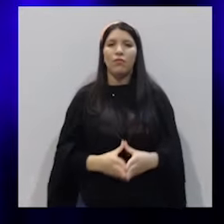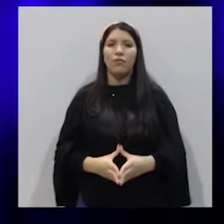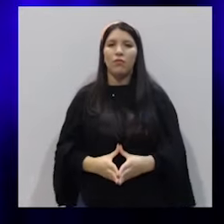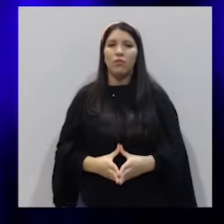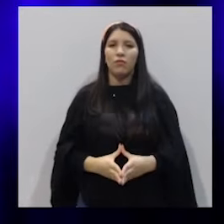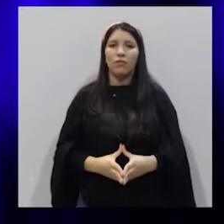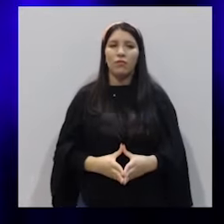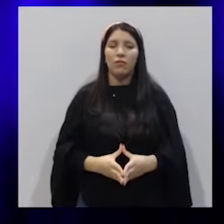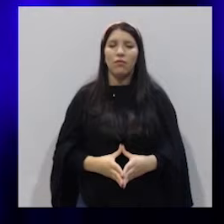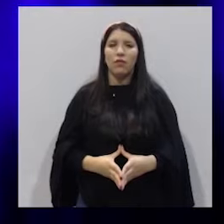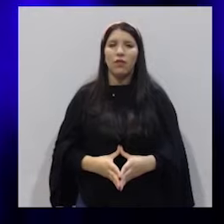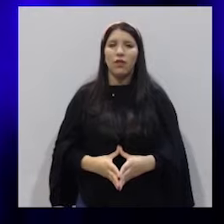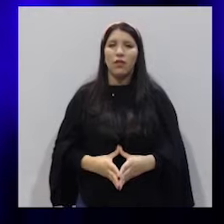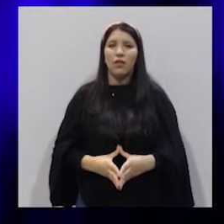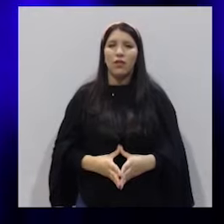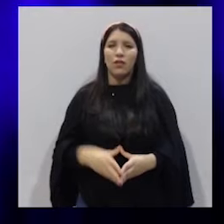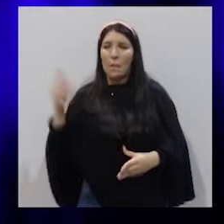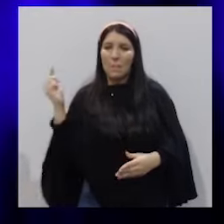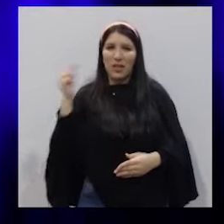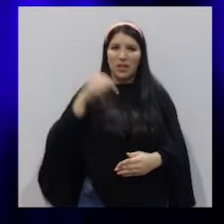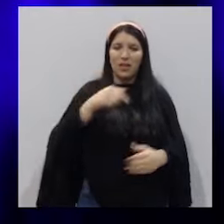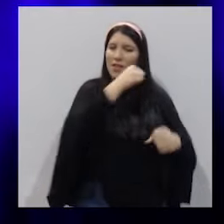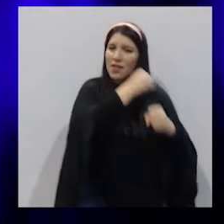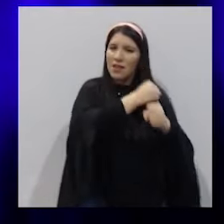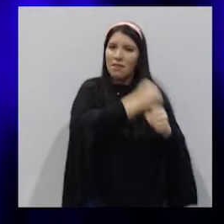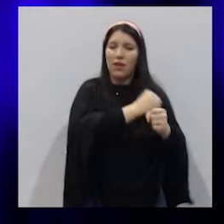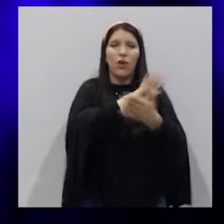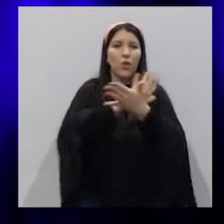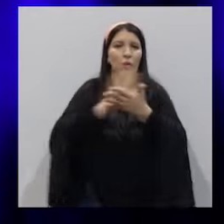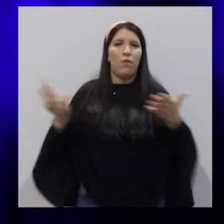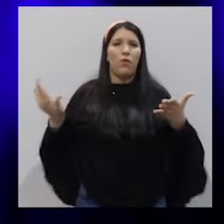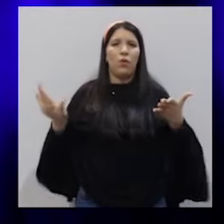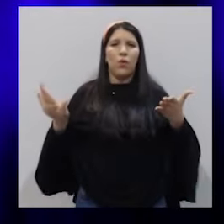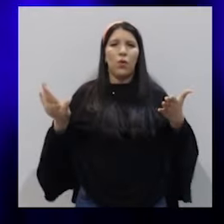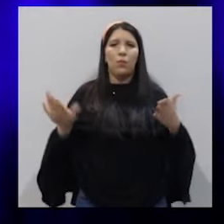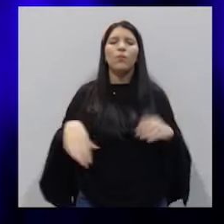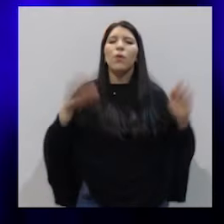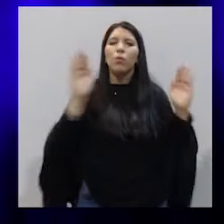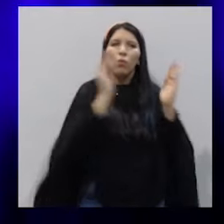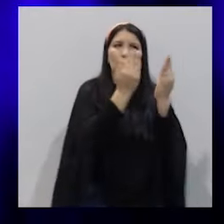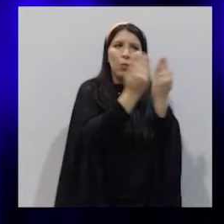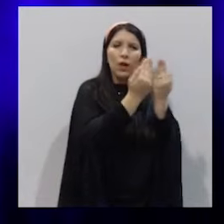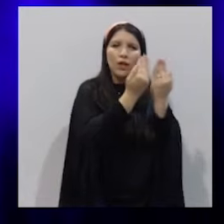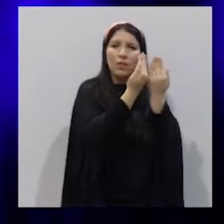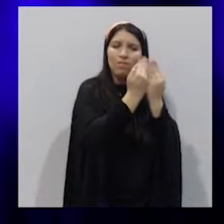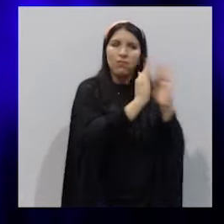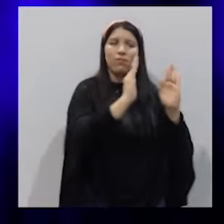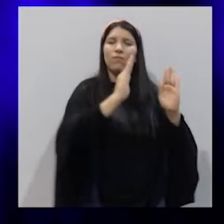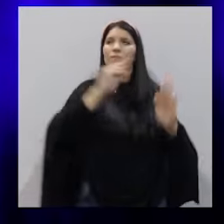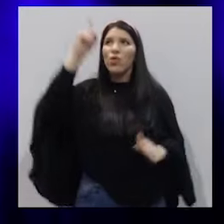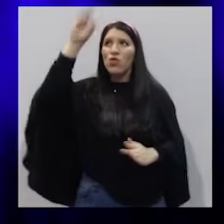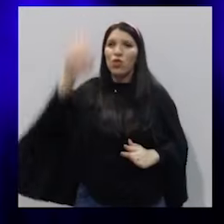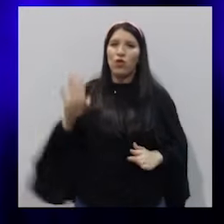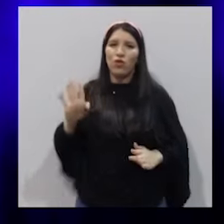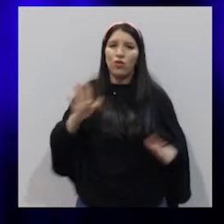camino la puerta que se ha cerrado prepárate porque un gran portón estadios a punto de abrir si le